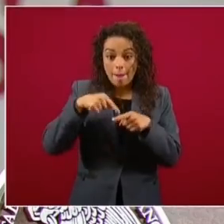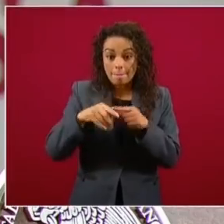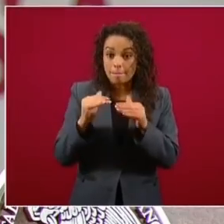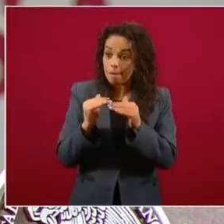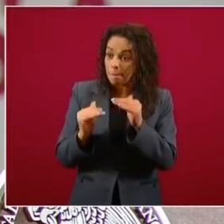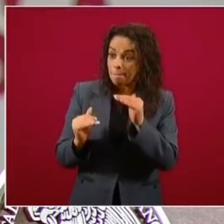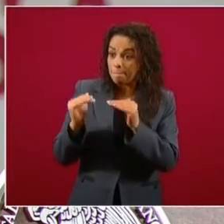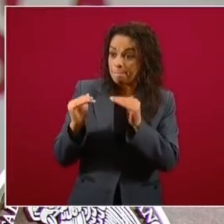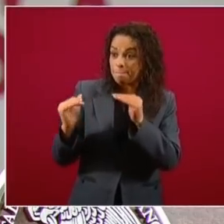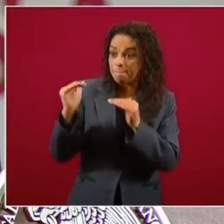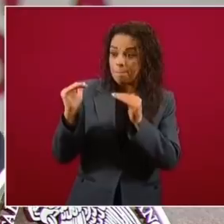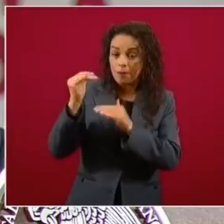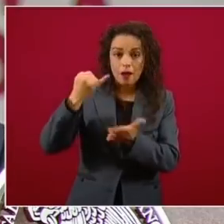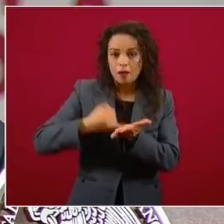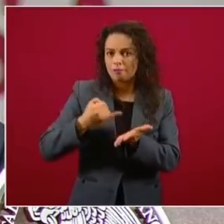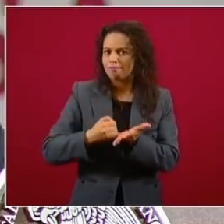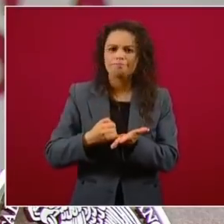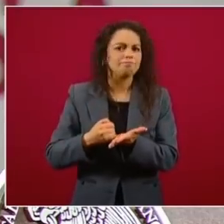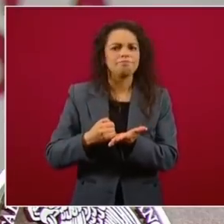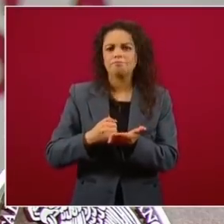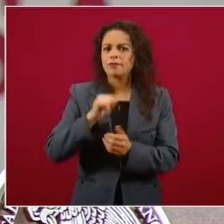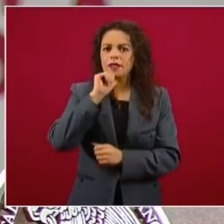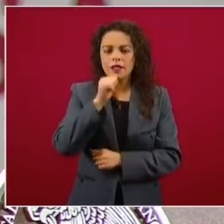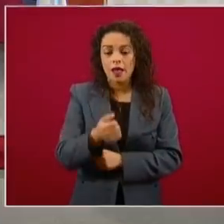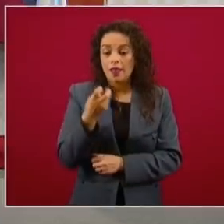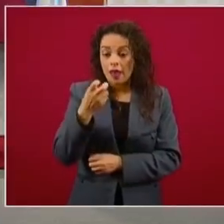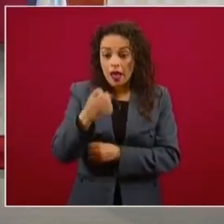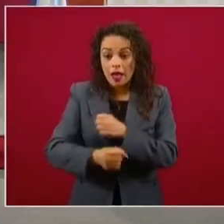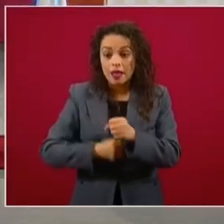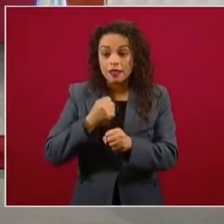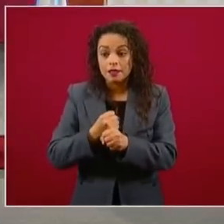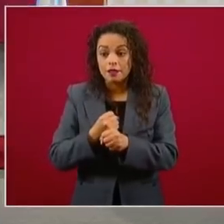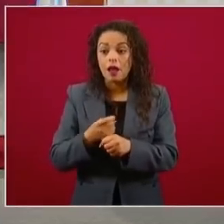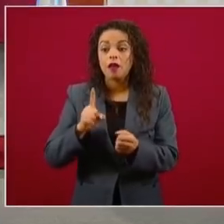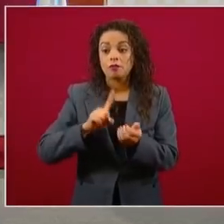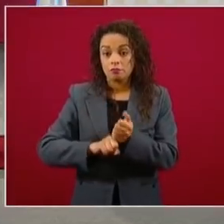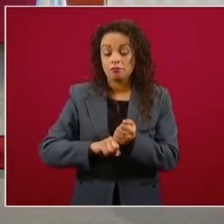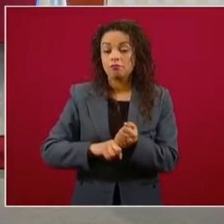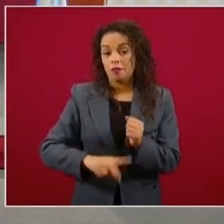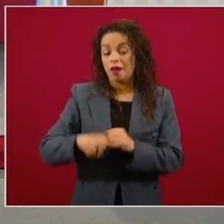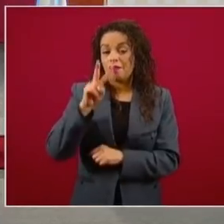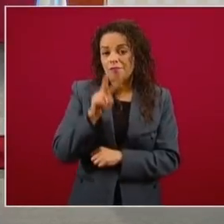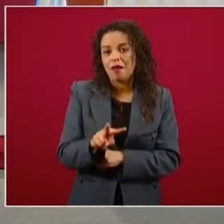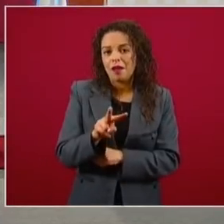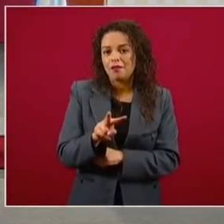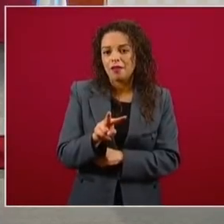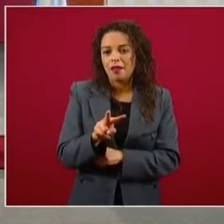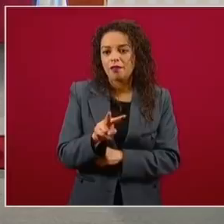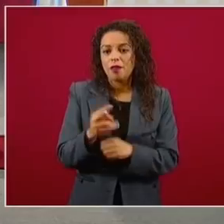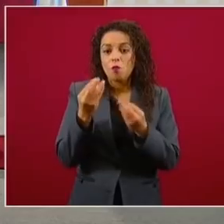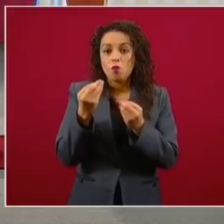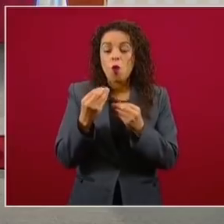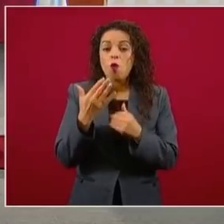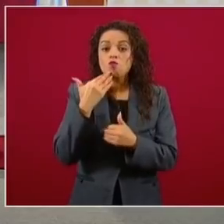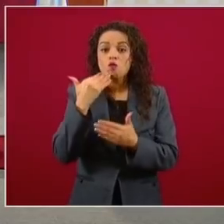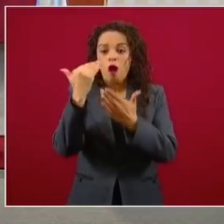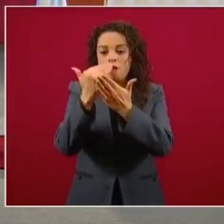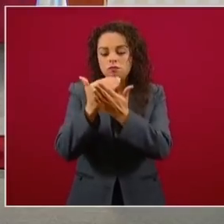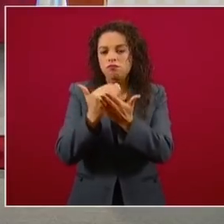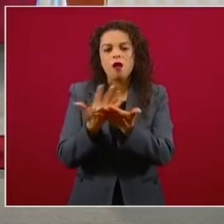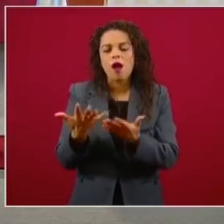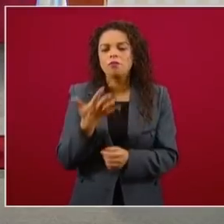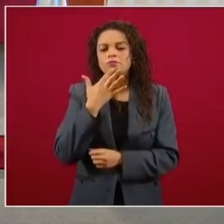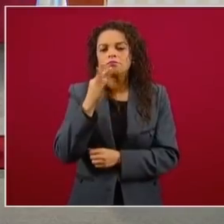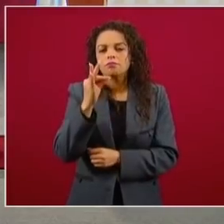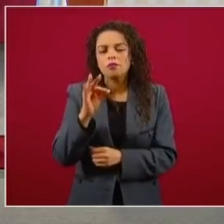creando impuestos. Así es que la miscelánea fiscal en este año es en realidad un documento bastante delgadito, nomás afinando algunos temas menores.